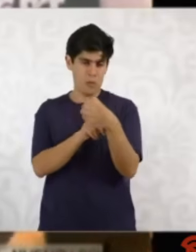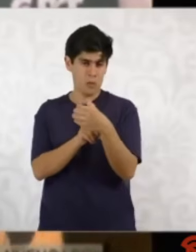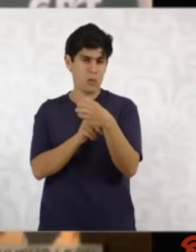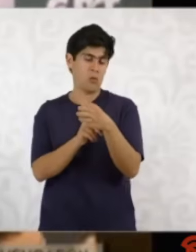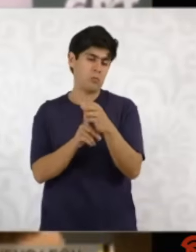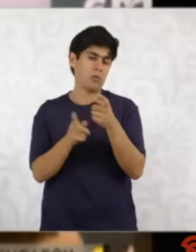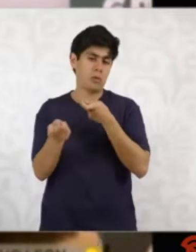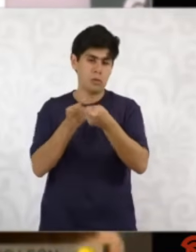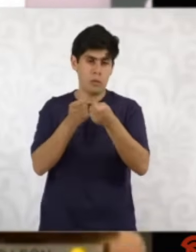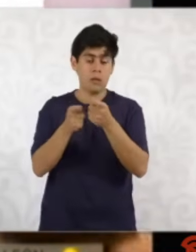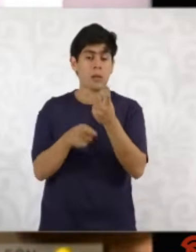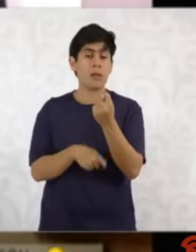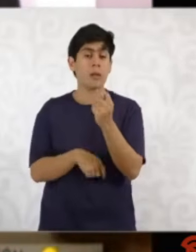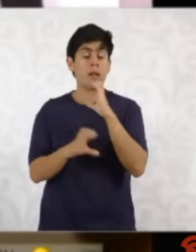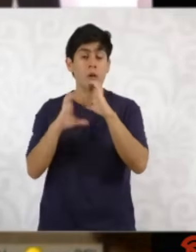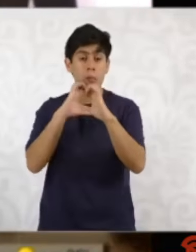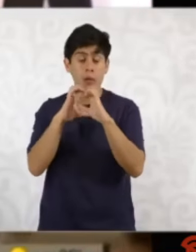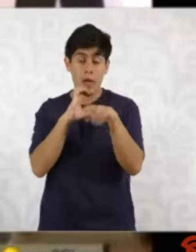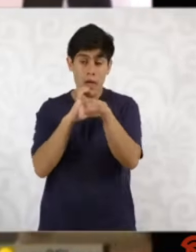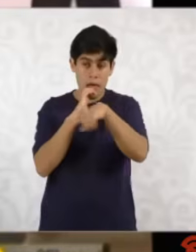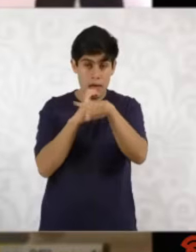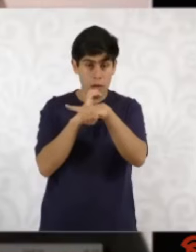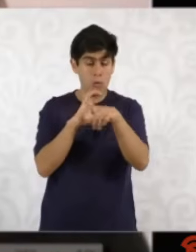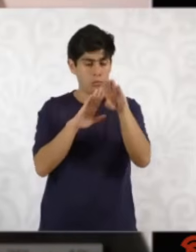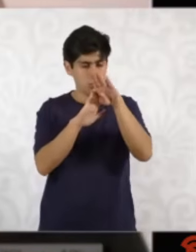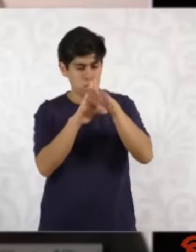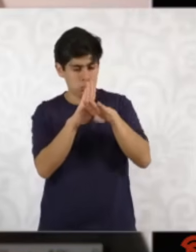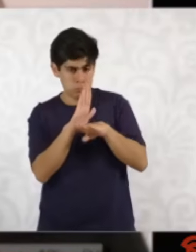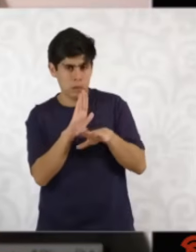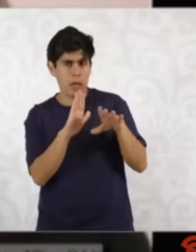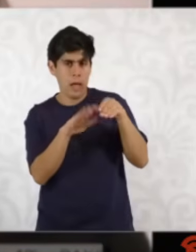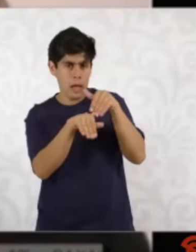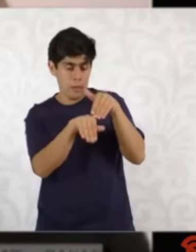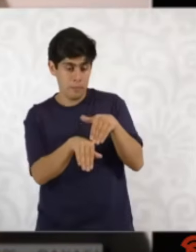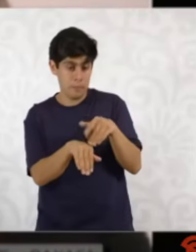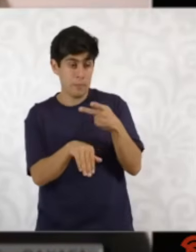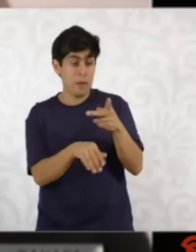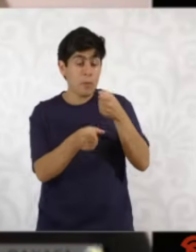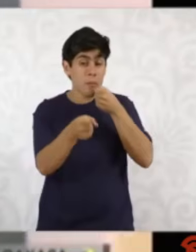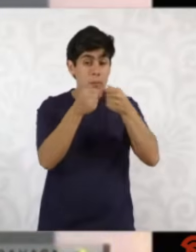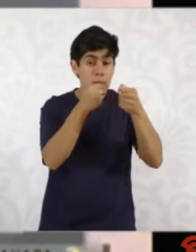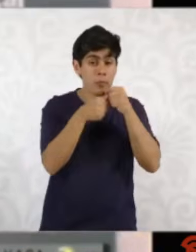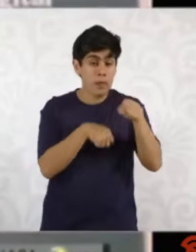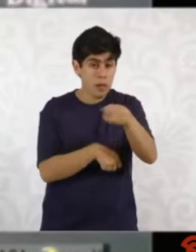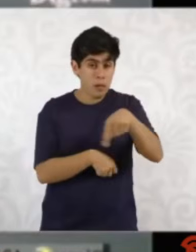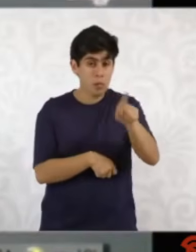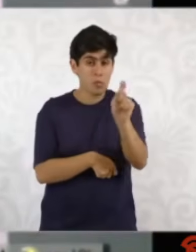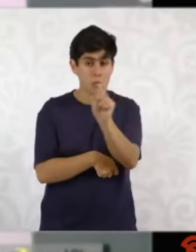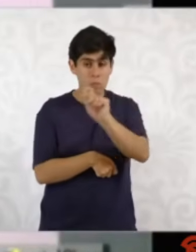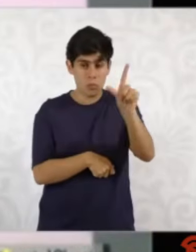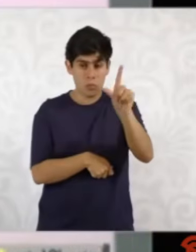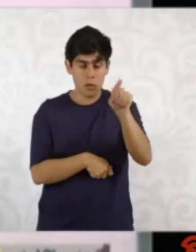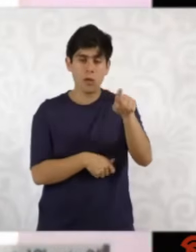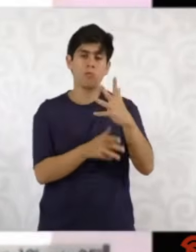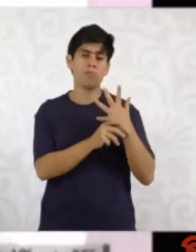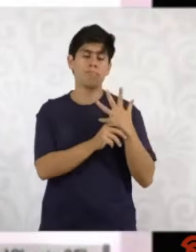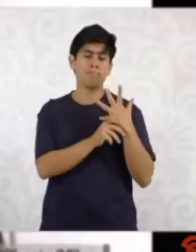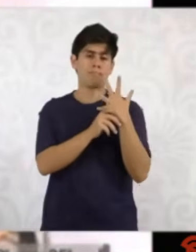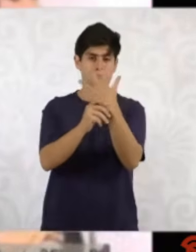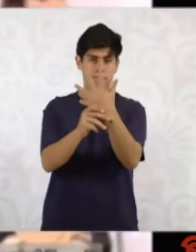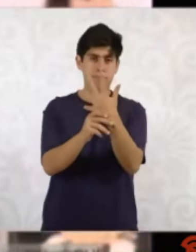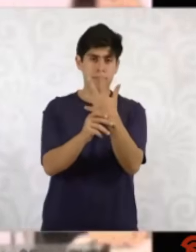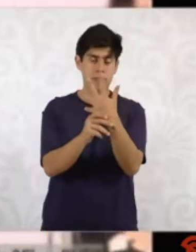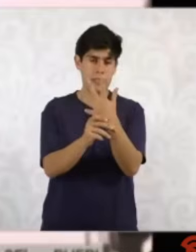consulta sobre los derechos de las audiencias. Sin embargo, los periodistas y especialistas advierten que la propuesta dará un defensor